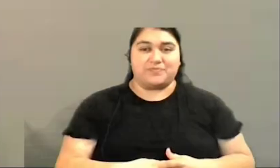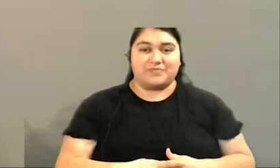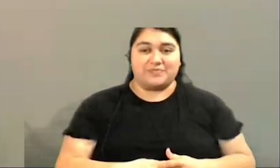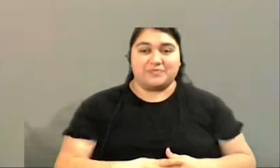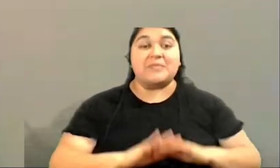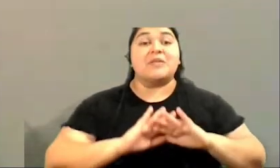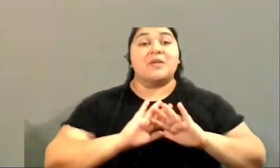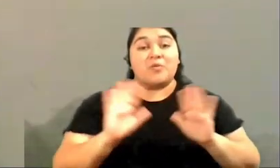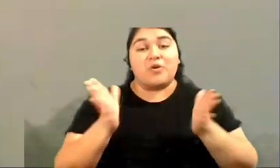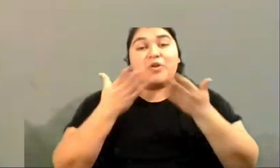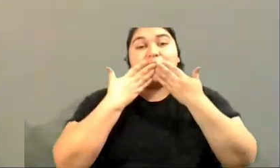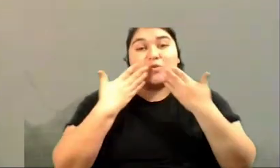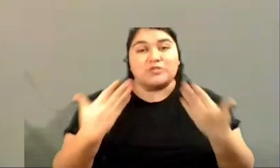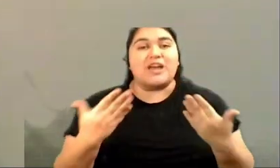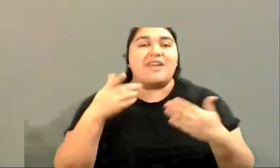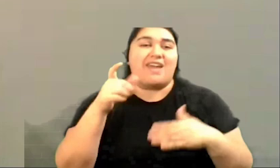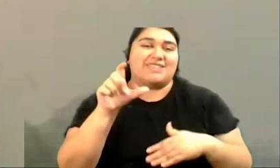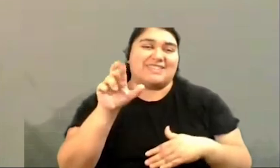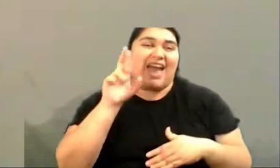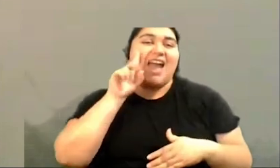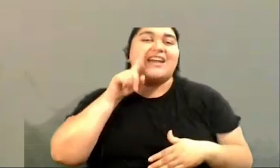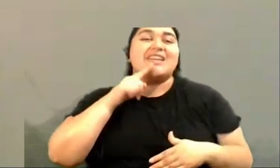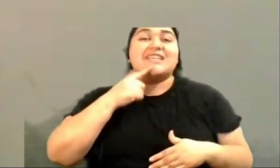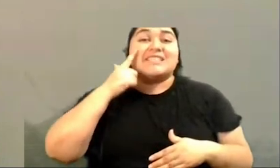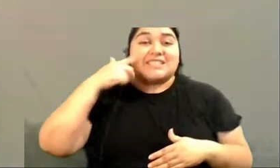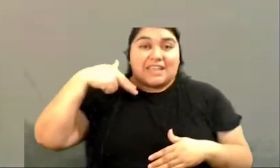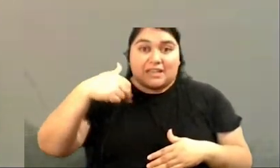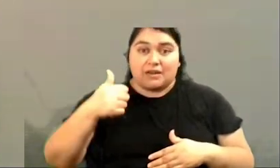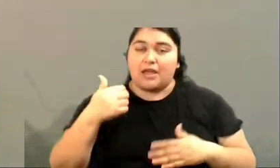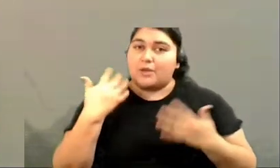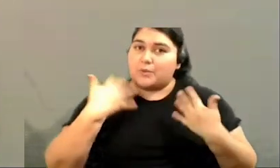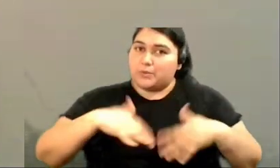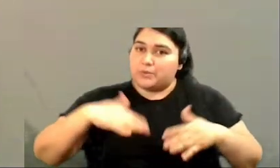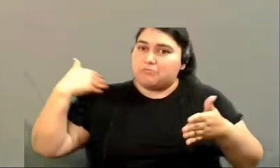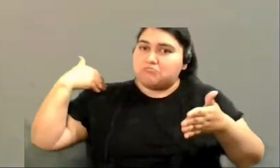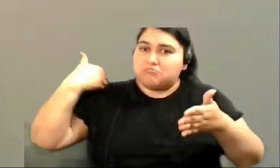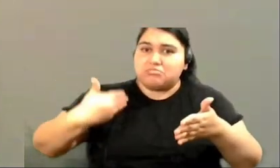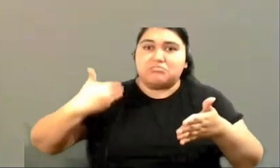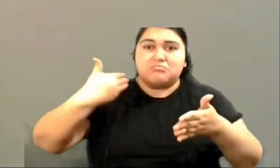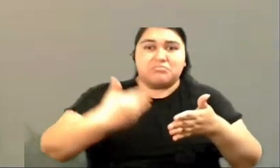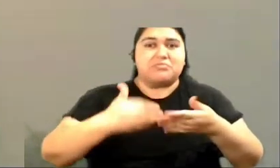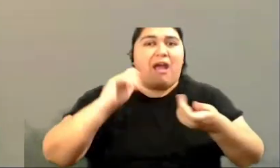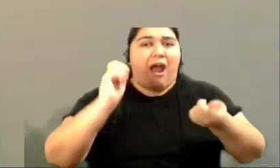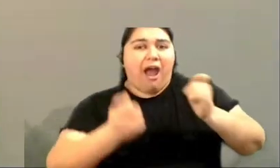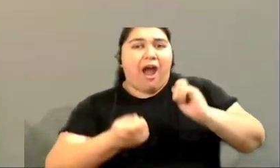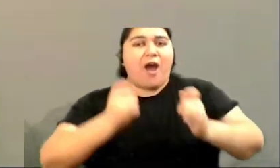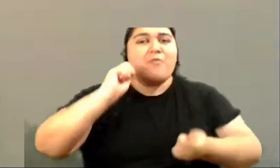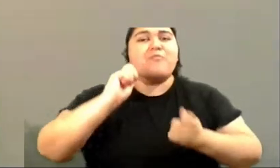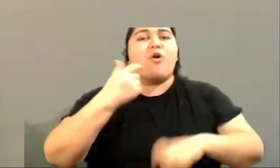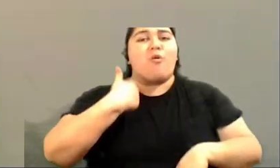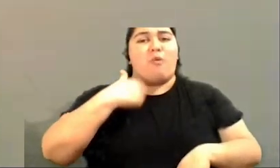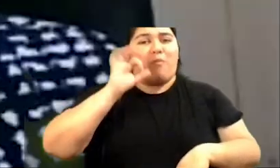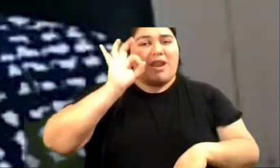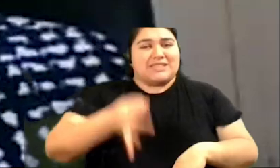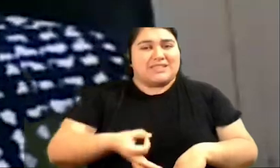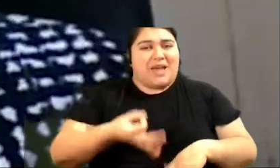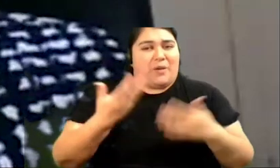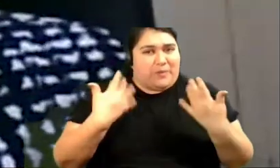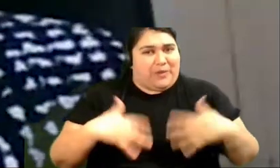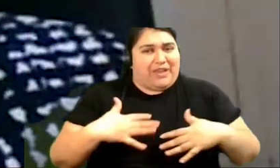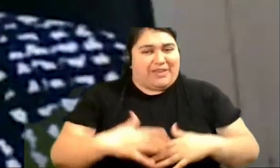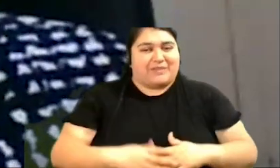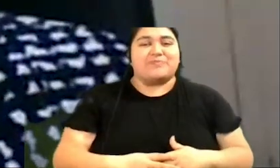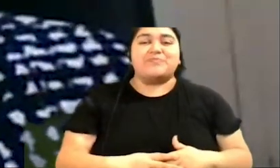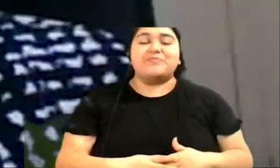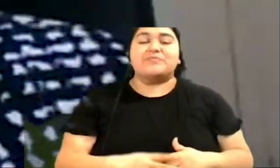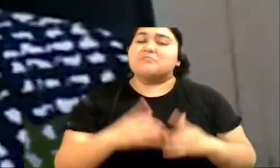Bueno, muy bien, muchas gracias, Cristina. ¿Cuántos cambios que hay para tener en cuenta? Ya lo creo.